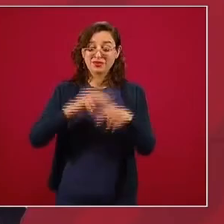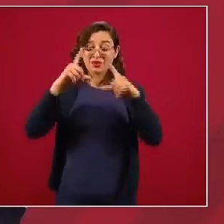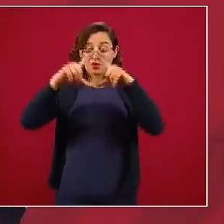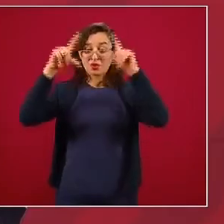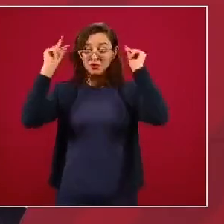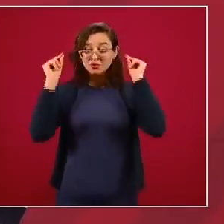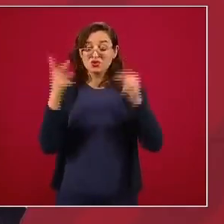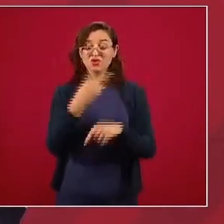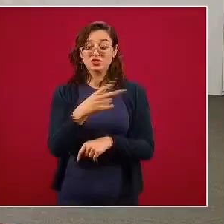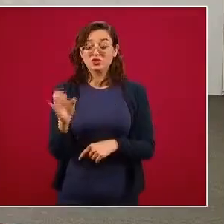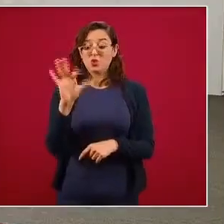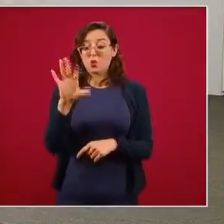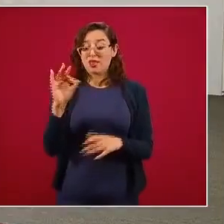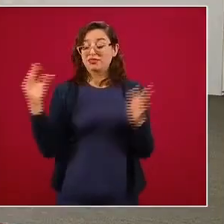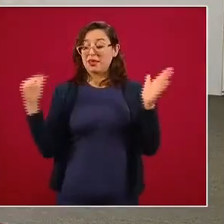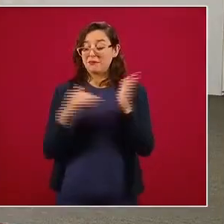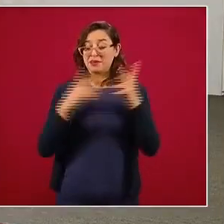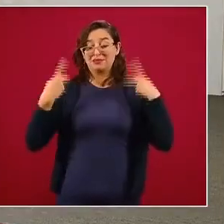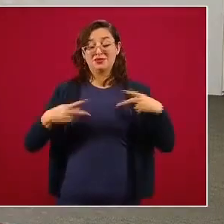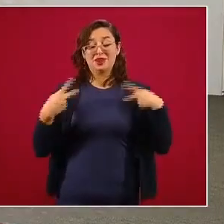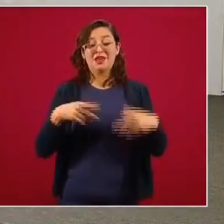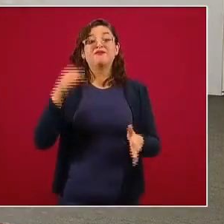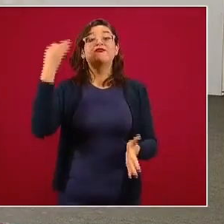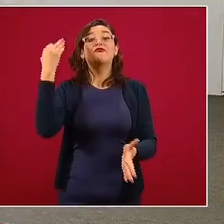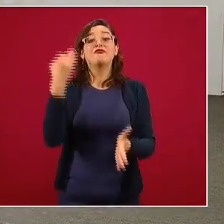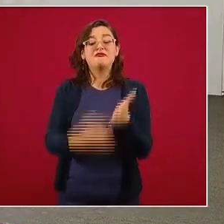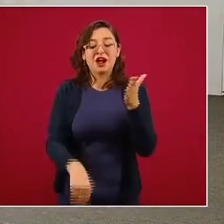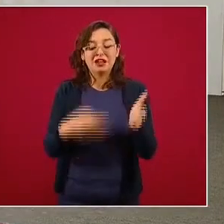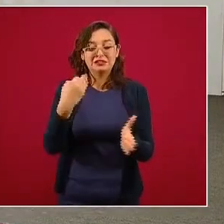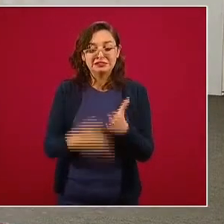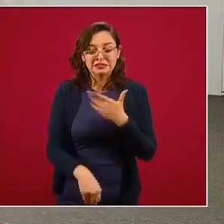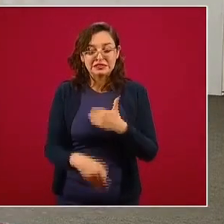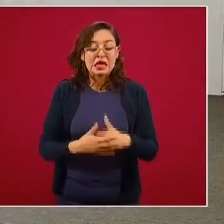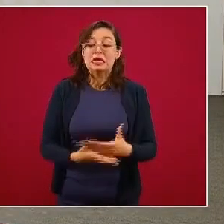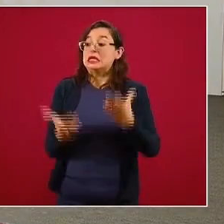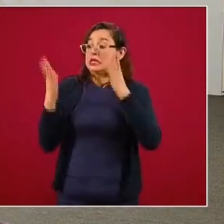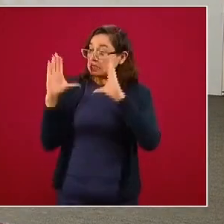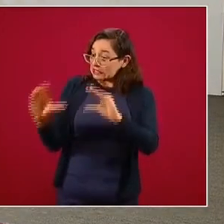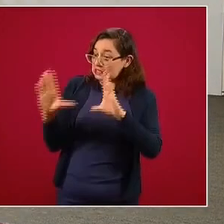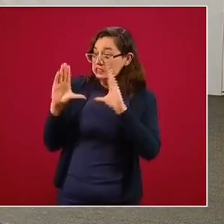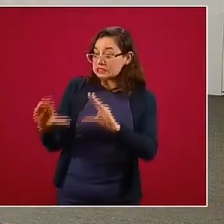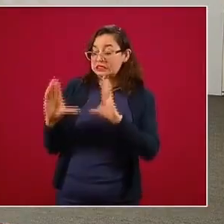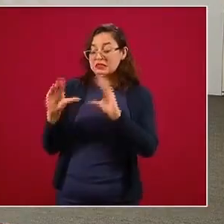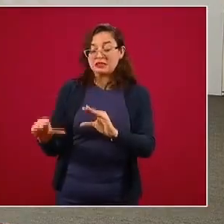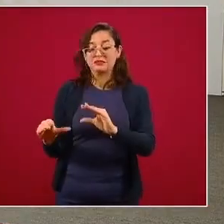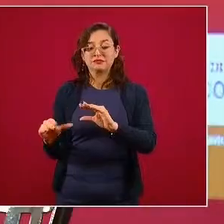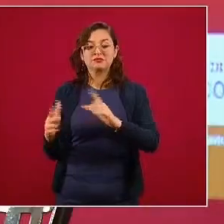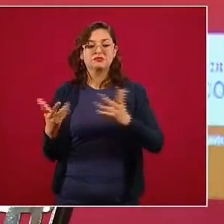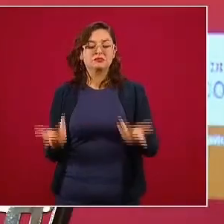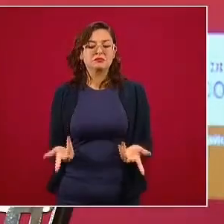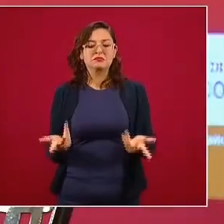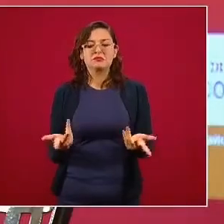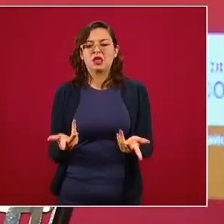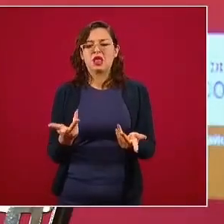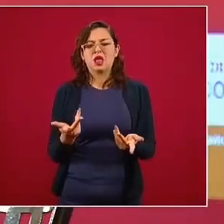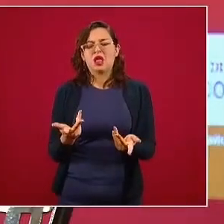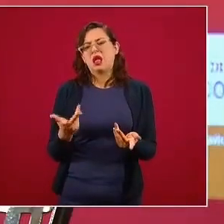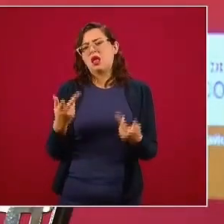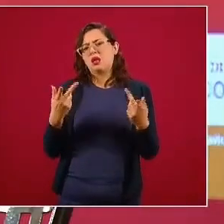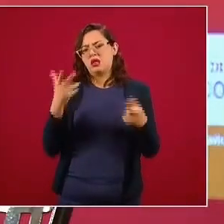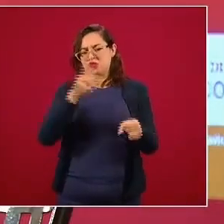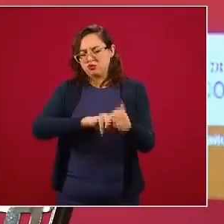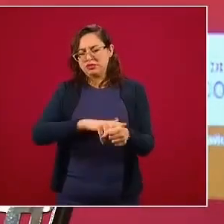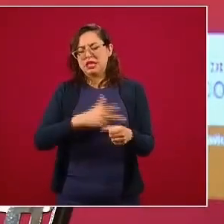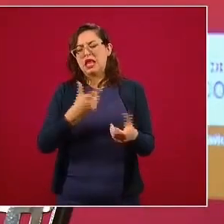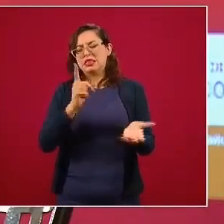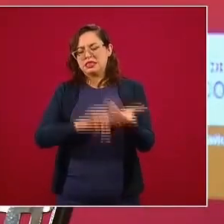de 240,000 personas. Formar a 240,000 personas, cuando decimos personal de salud, son varios campos,